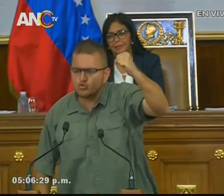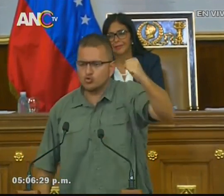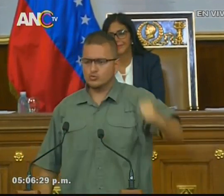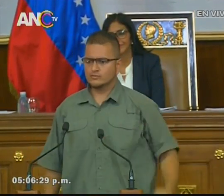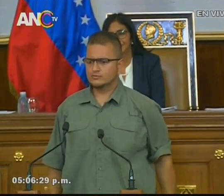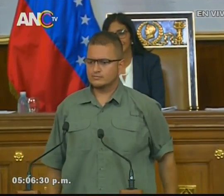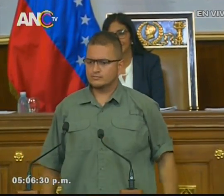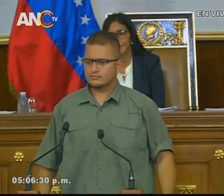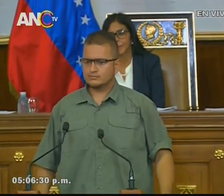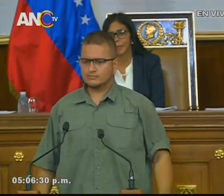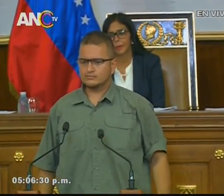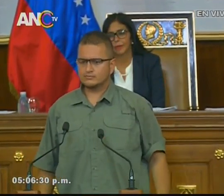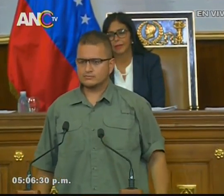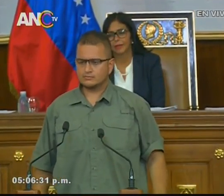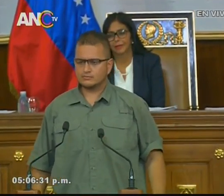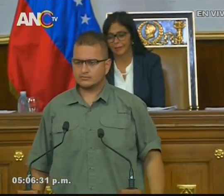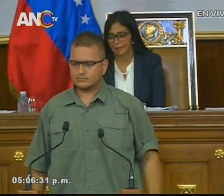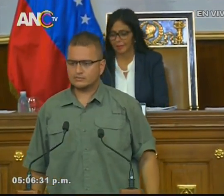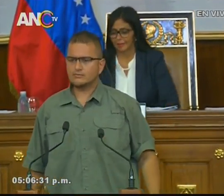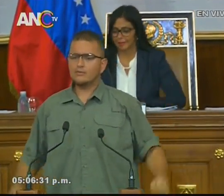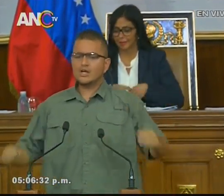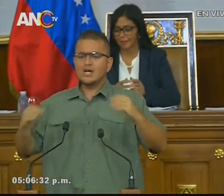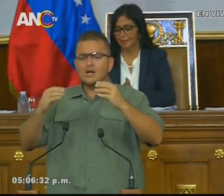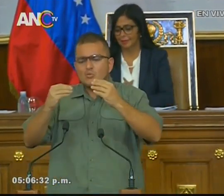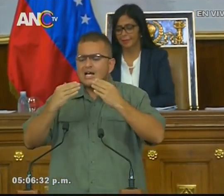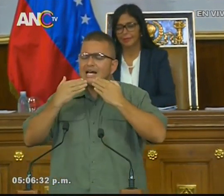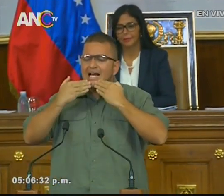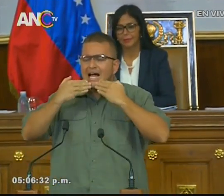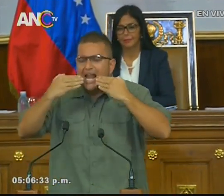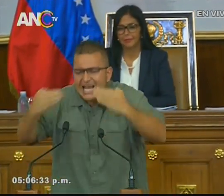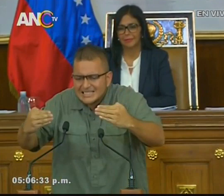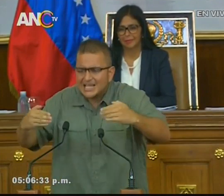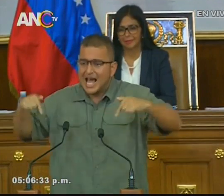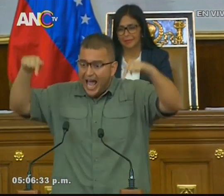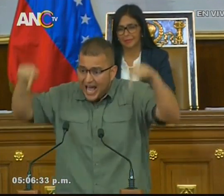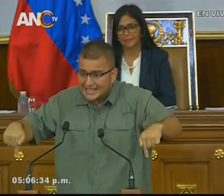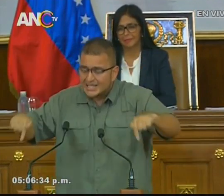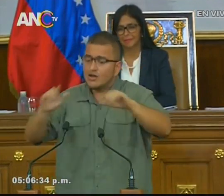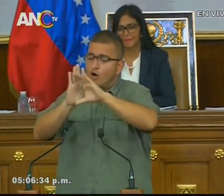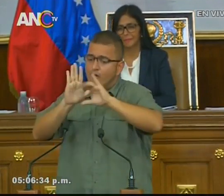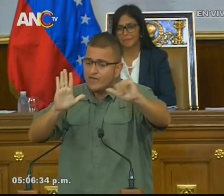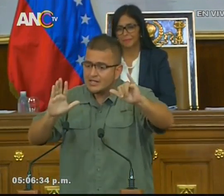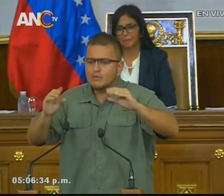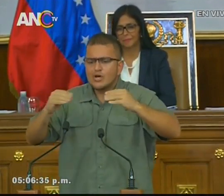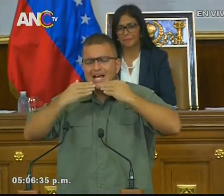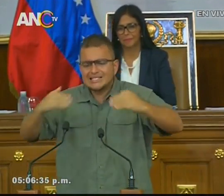Maduro, por todo este apoyo, por todo lo que ha hecho por nosotros.